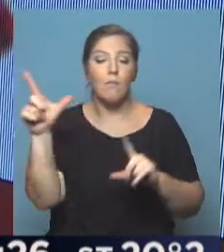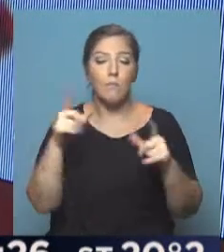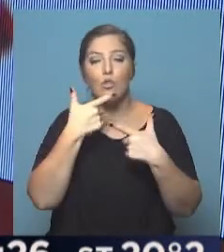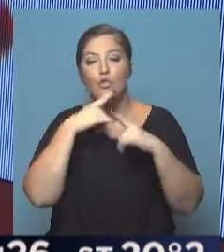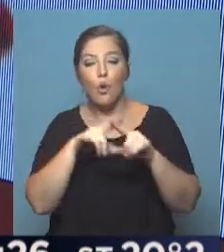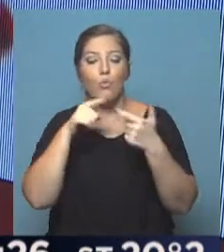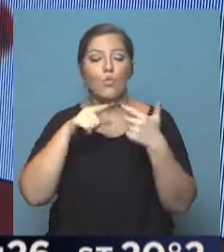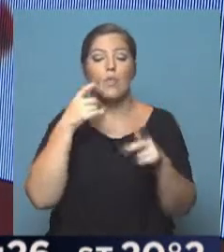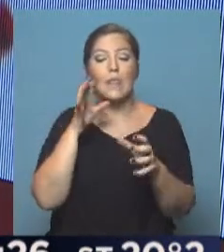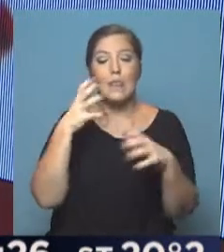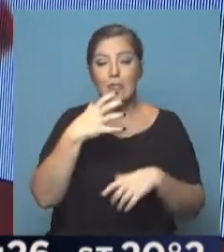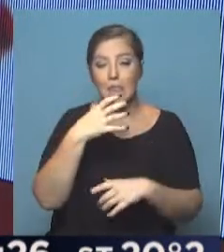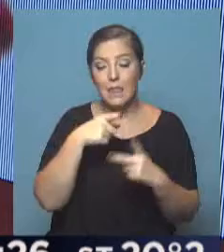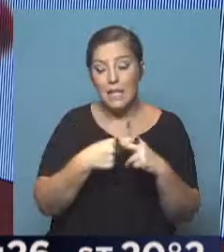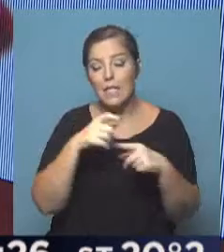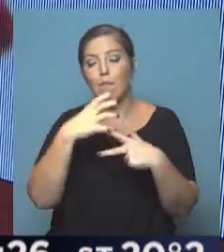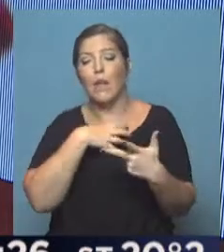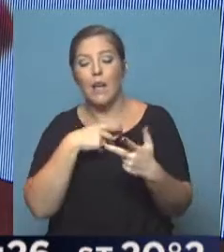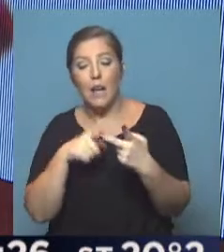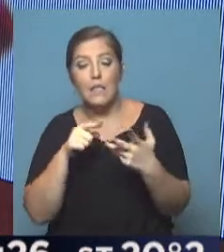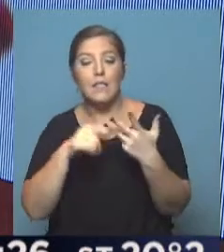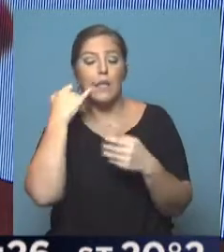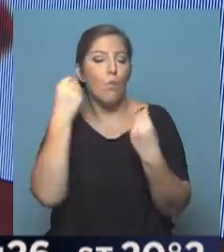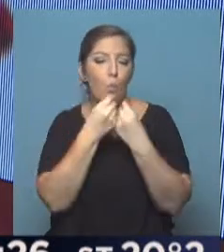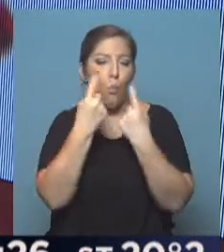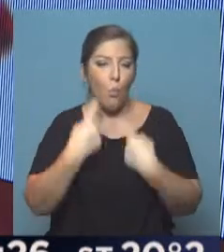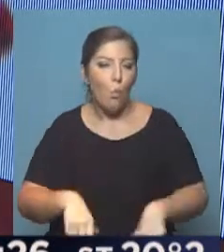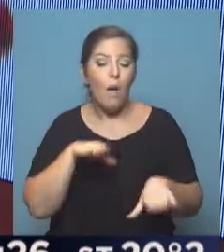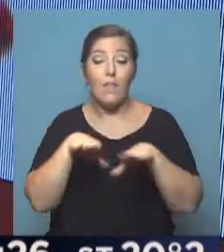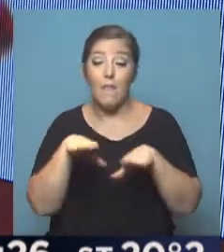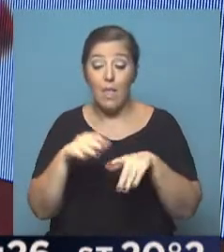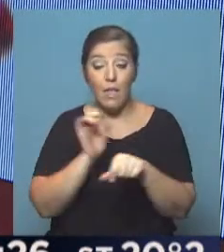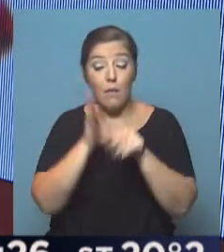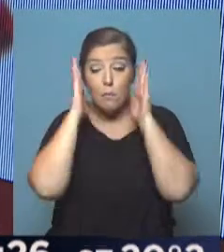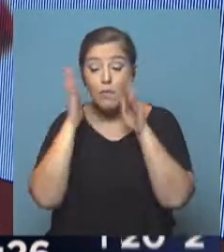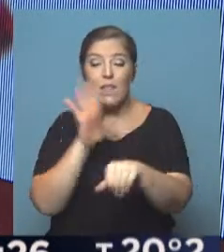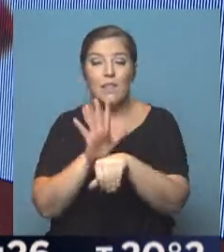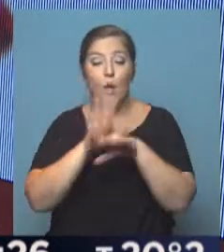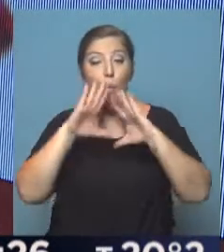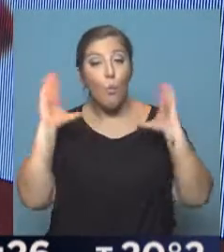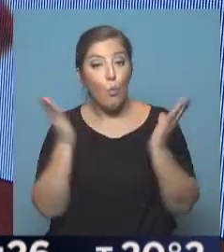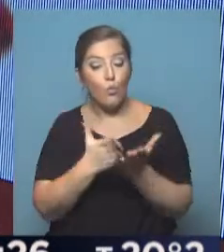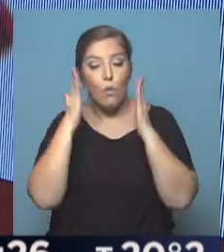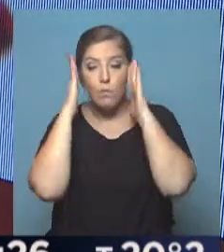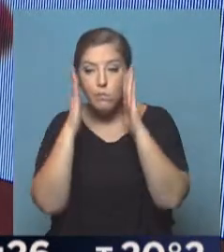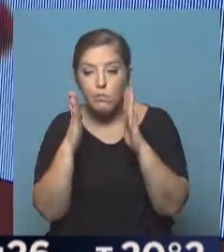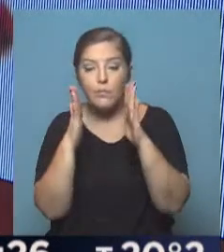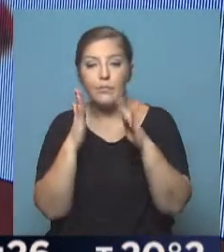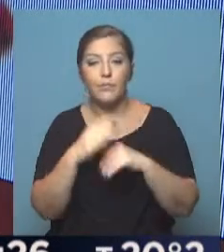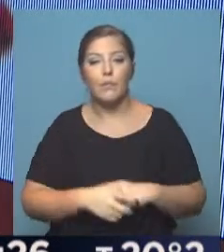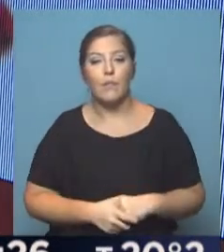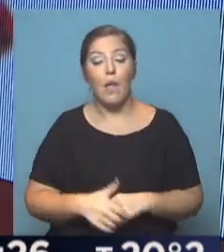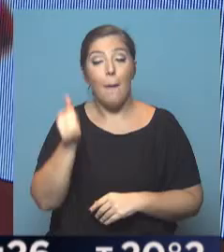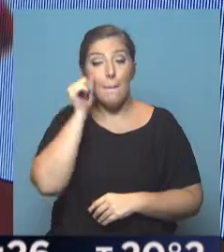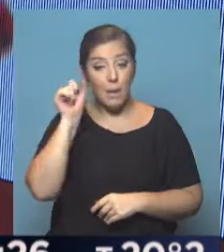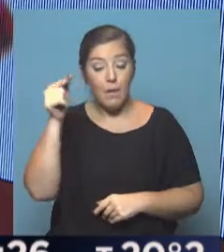conciertos, talleres, clases magistrales, retrospectivas y un sinnúmero de actividades que hicieron que el foco del cine mundial estuviera precisamente en La